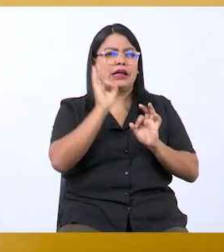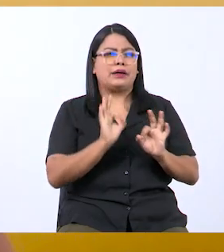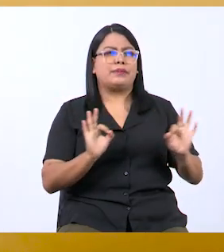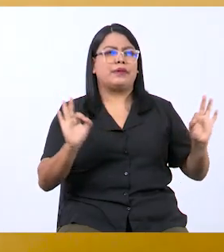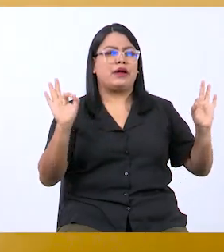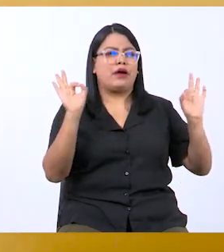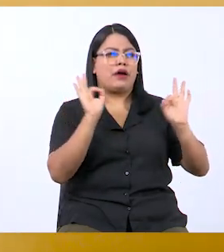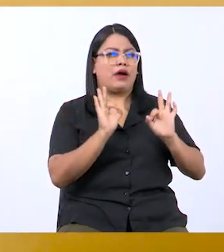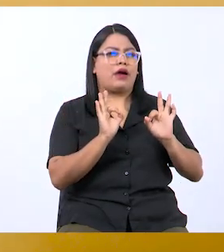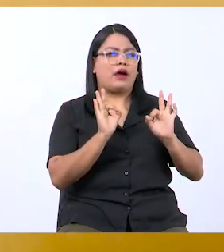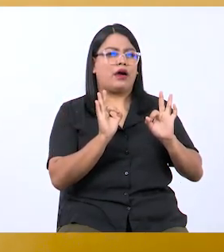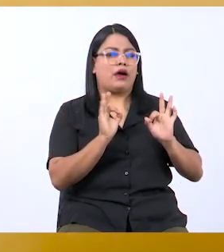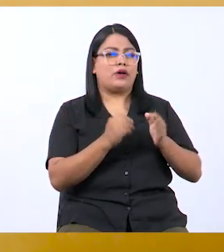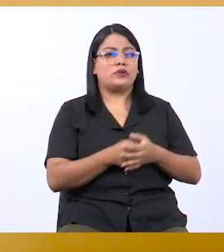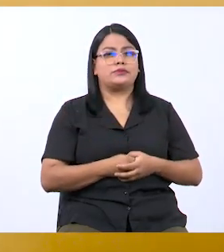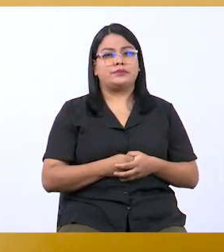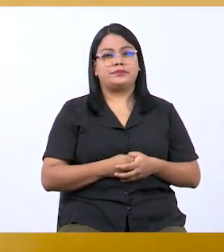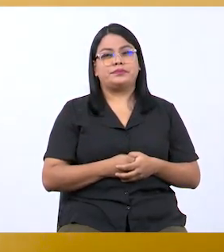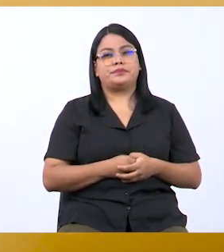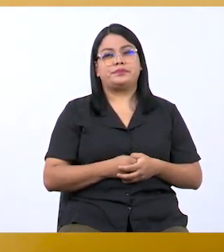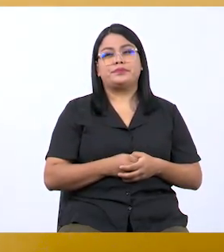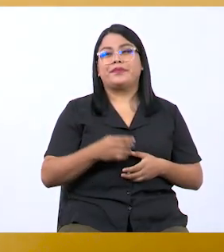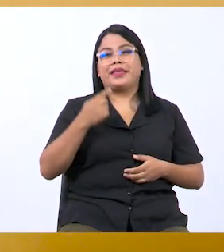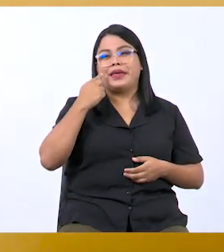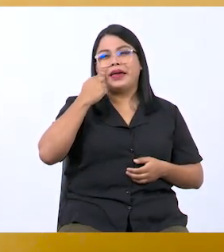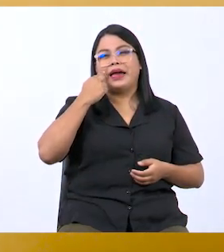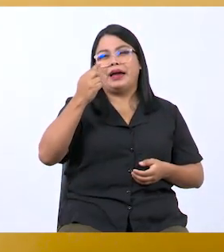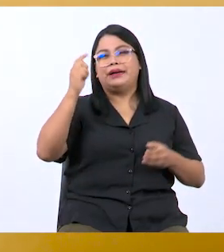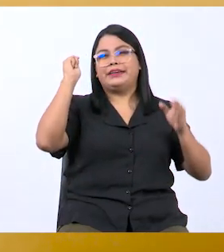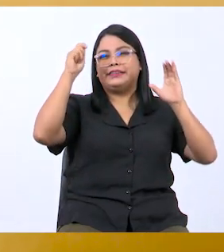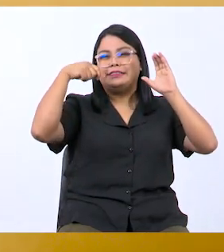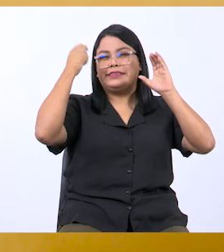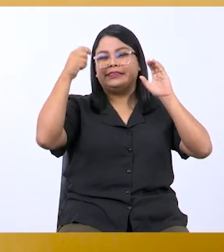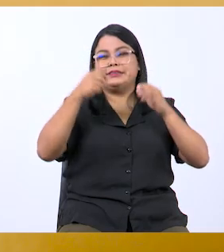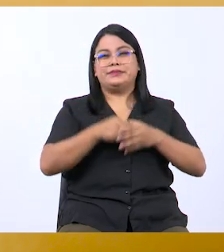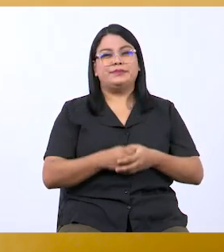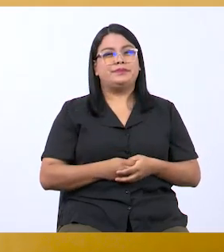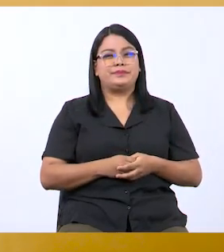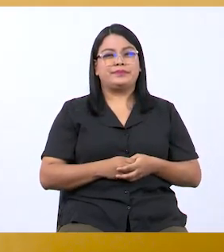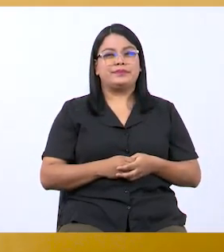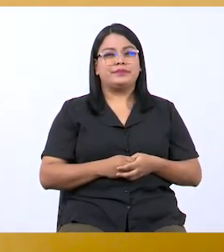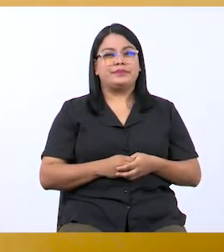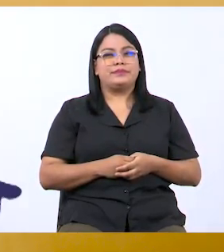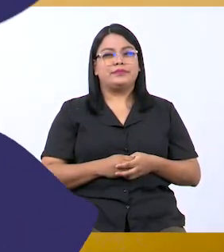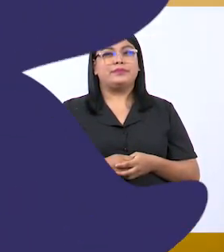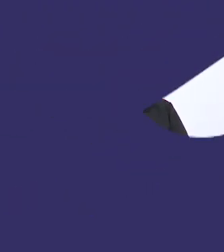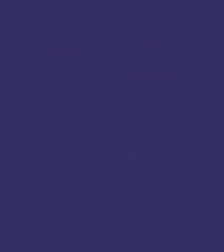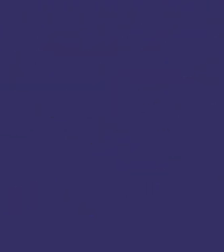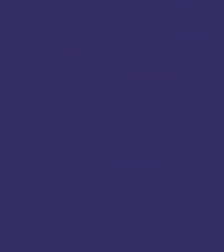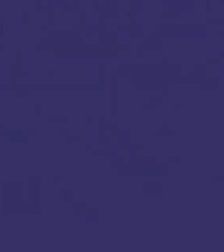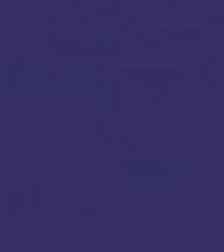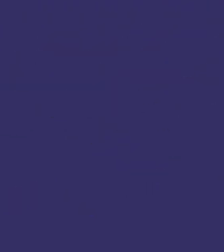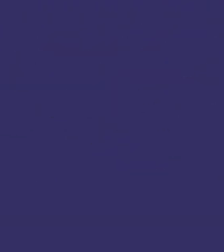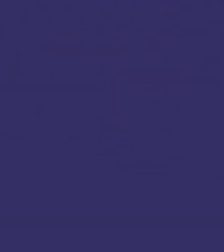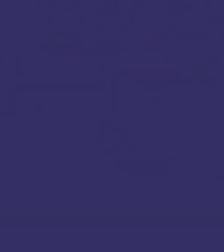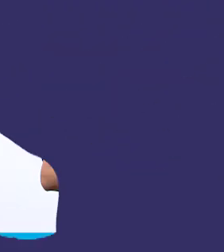mejor qué es un texto o qué es un libro de texto, veamos el siguiente video.